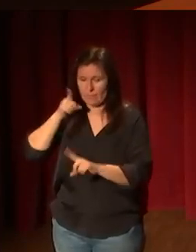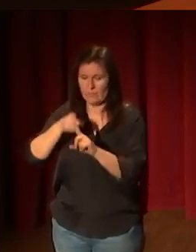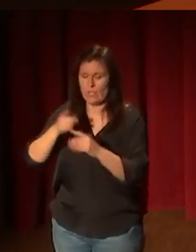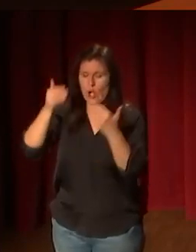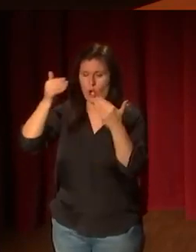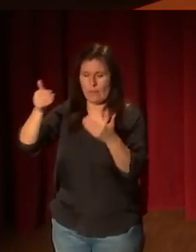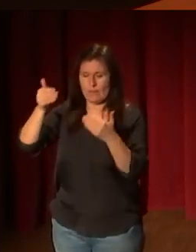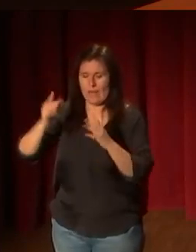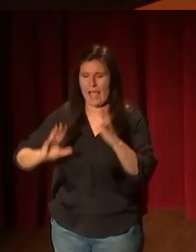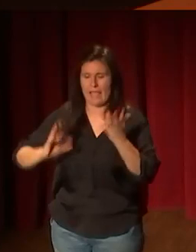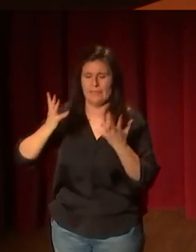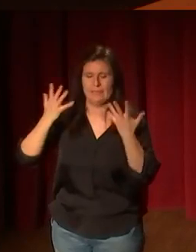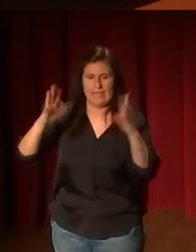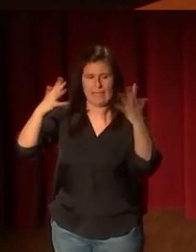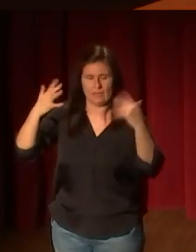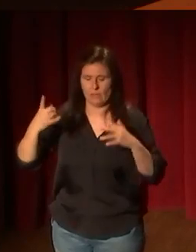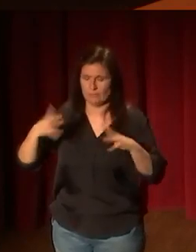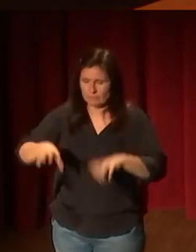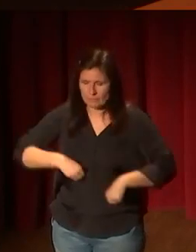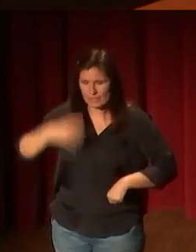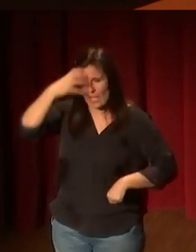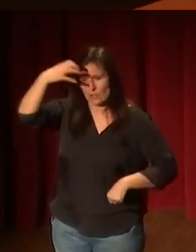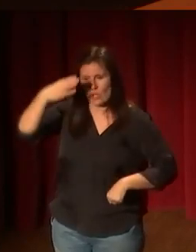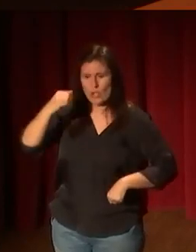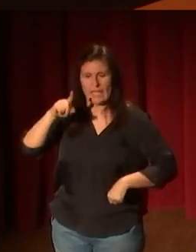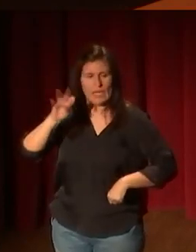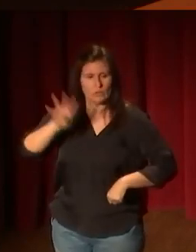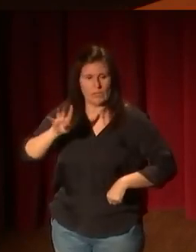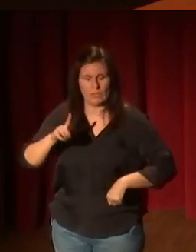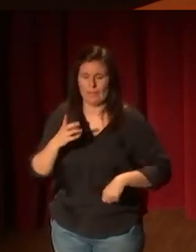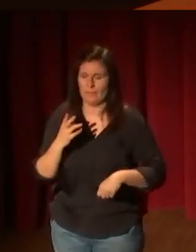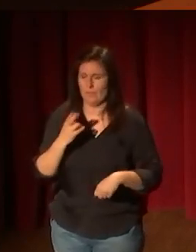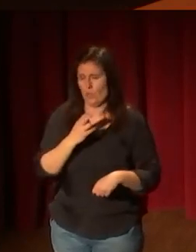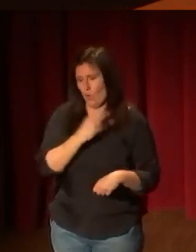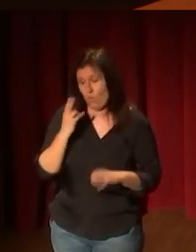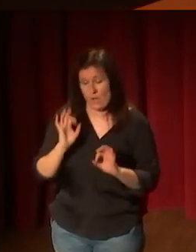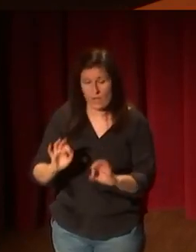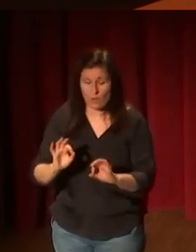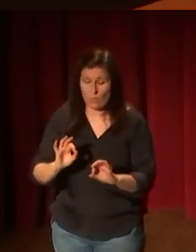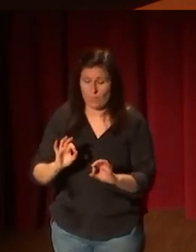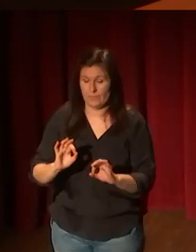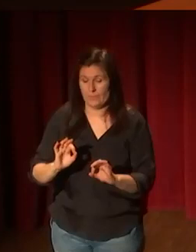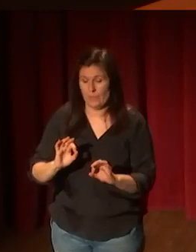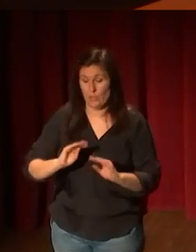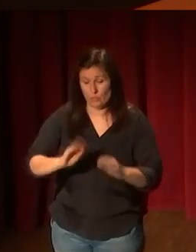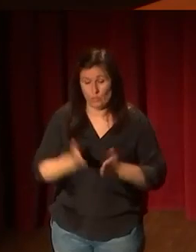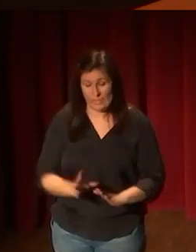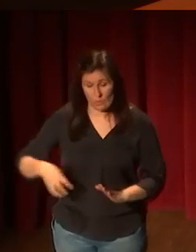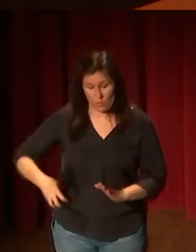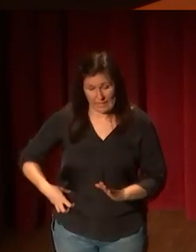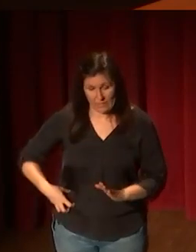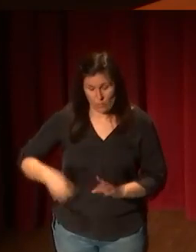la exaltación al trono de carlos cuarto y la jura como príncipe de asturias como príncipe heredero de su hijo fernando